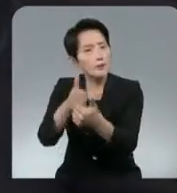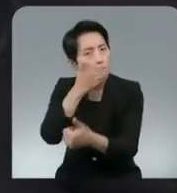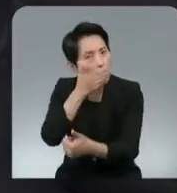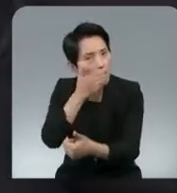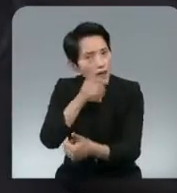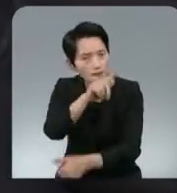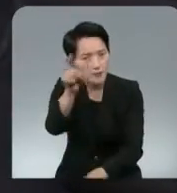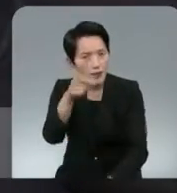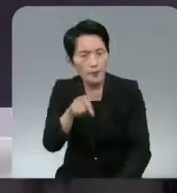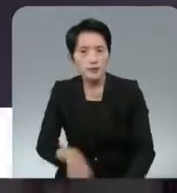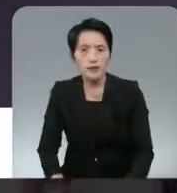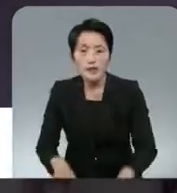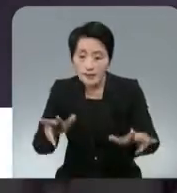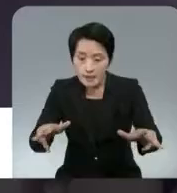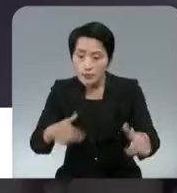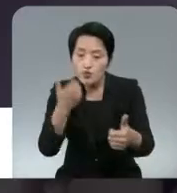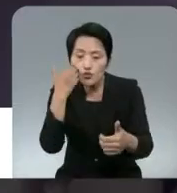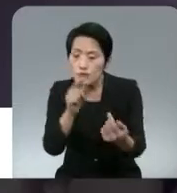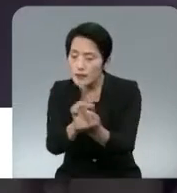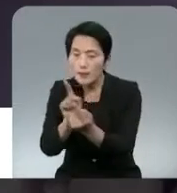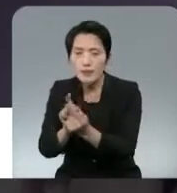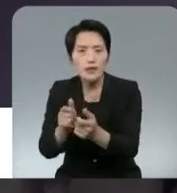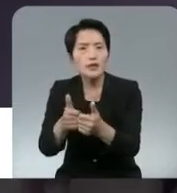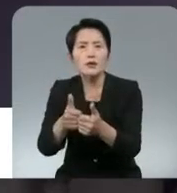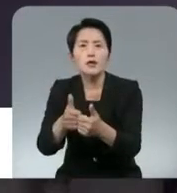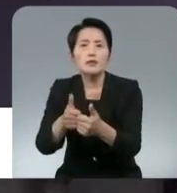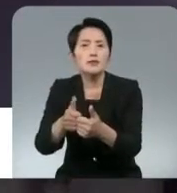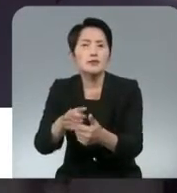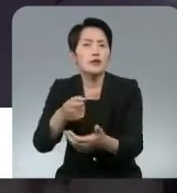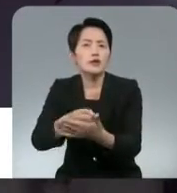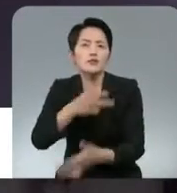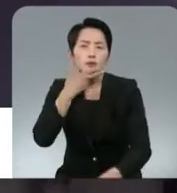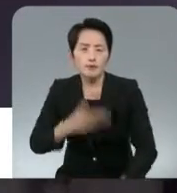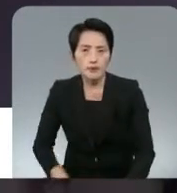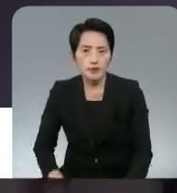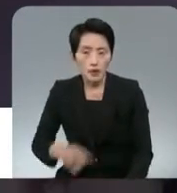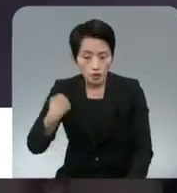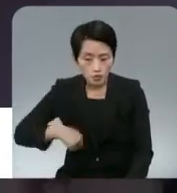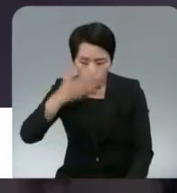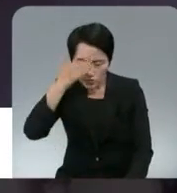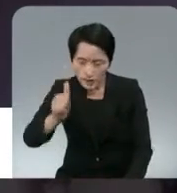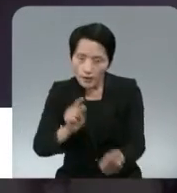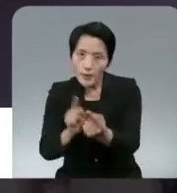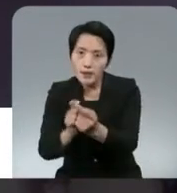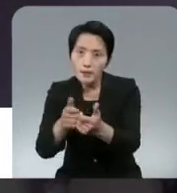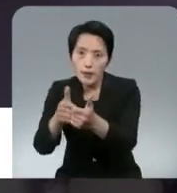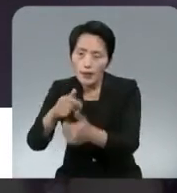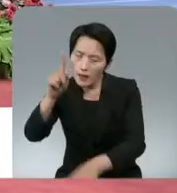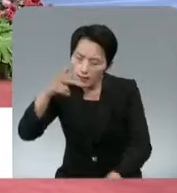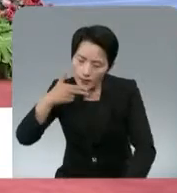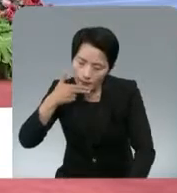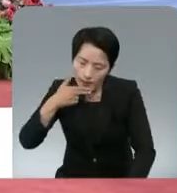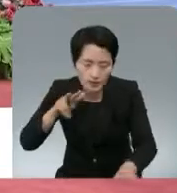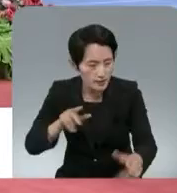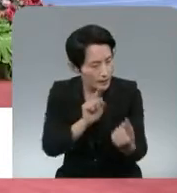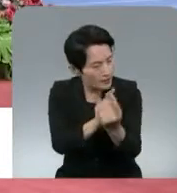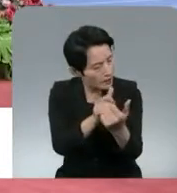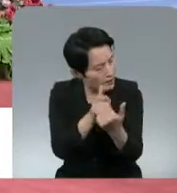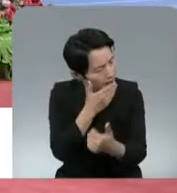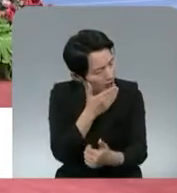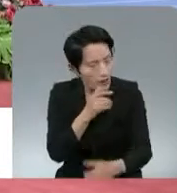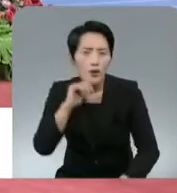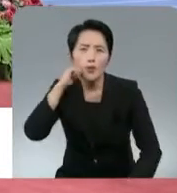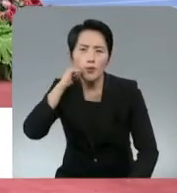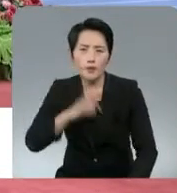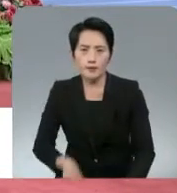u otro del mismo nivel con su homólogo estadounidense Por el momento no han confirmado los detalles de estos encuentros por los diversos